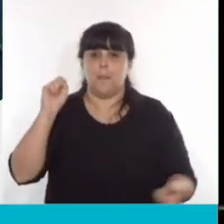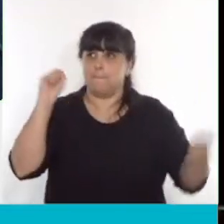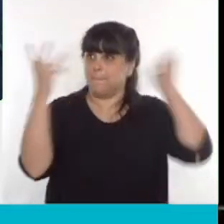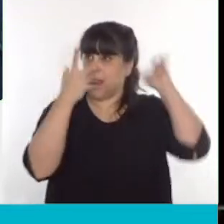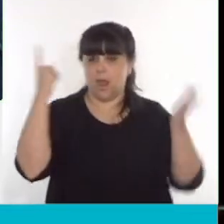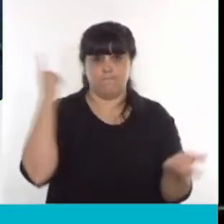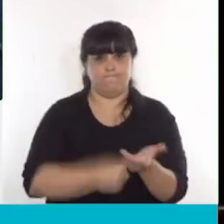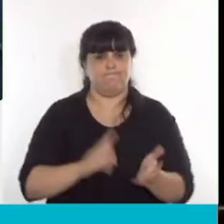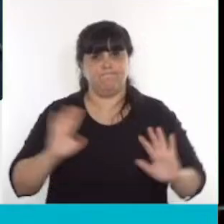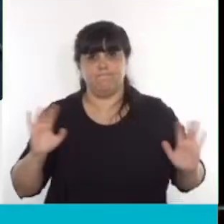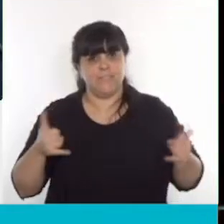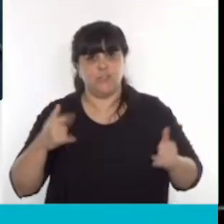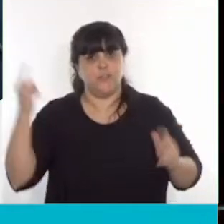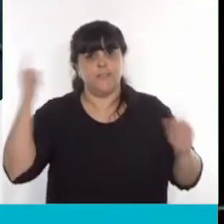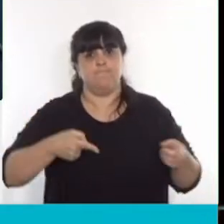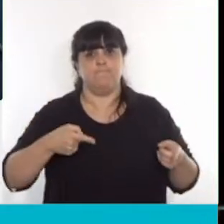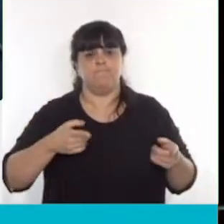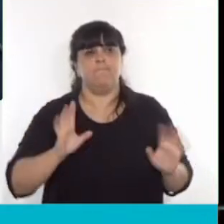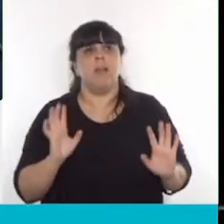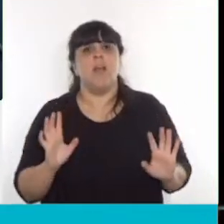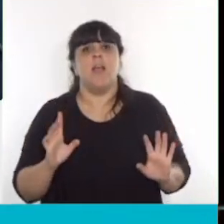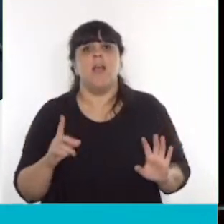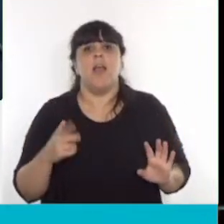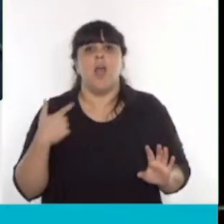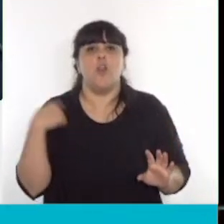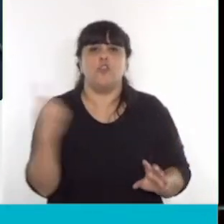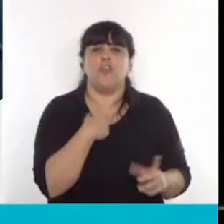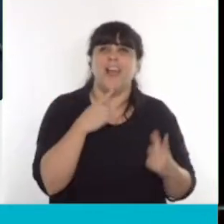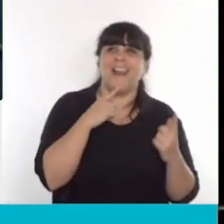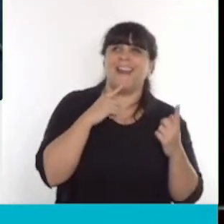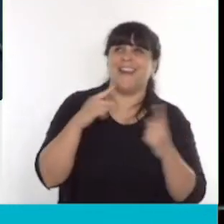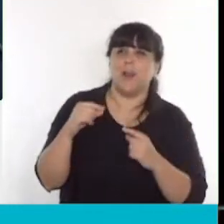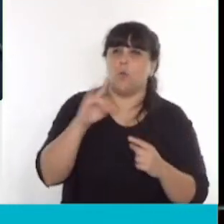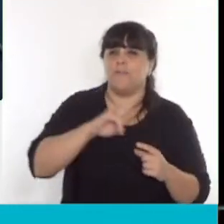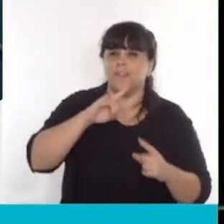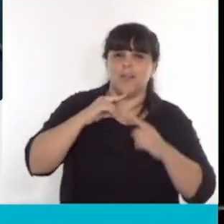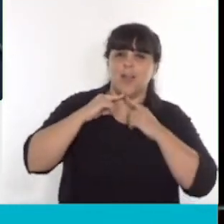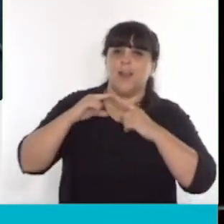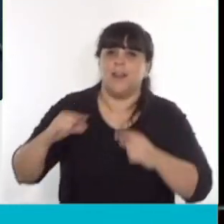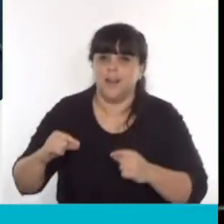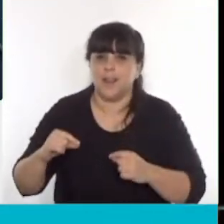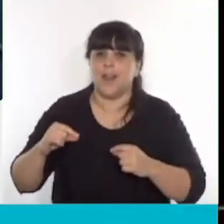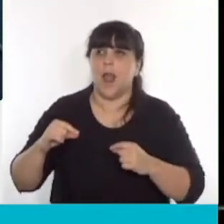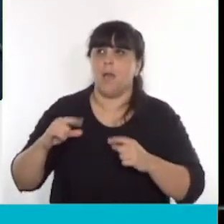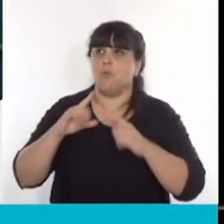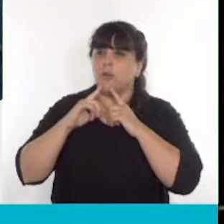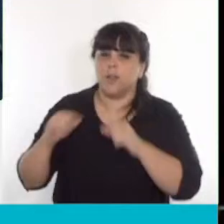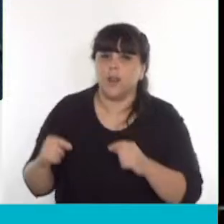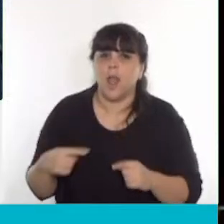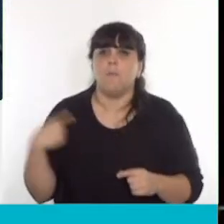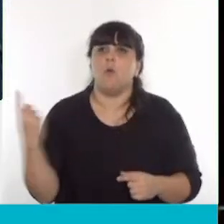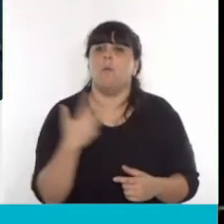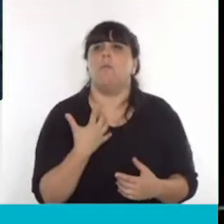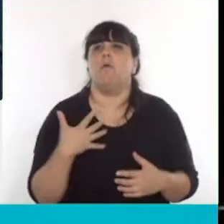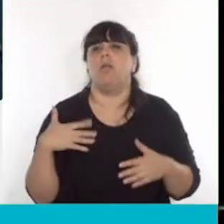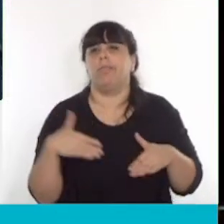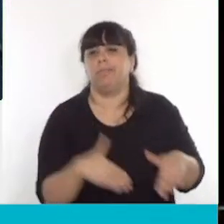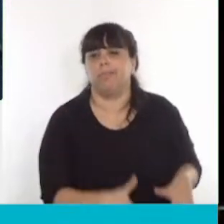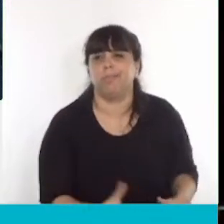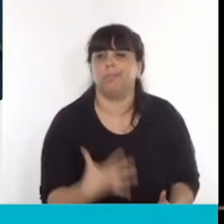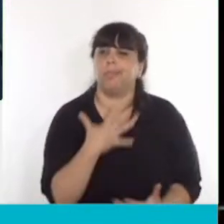lejos de amedrentar el reclamo universitario y sembrar desgano, desmoralización